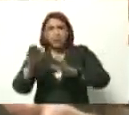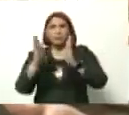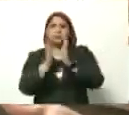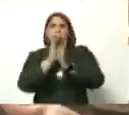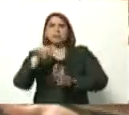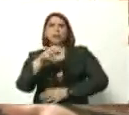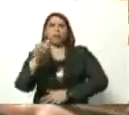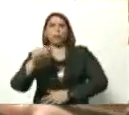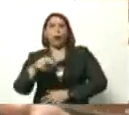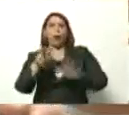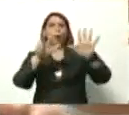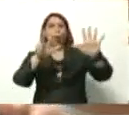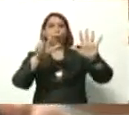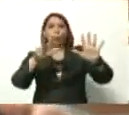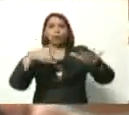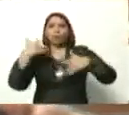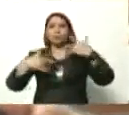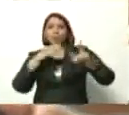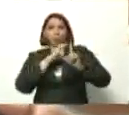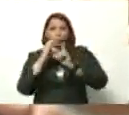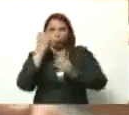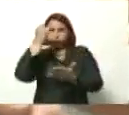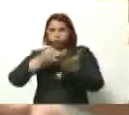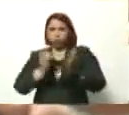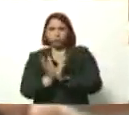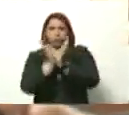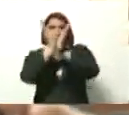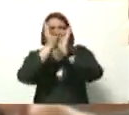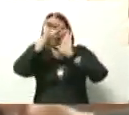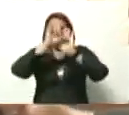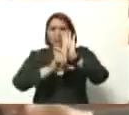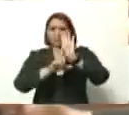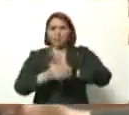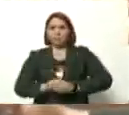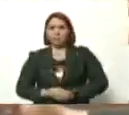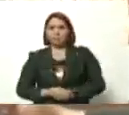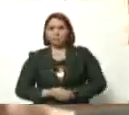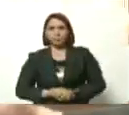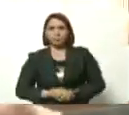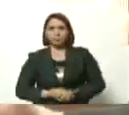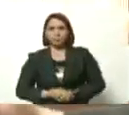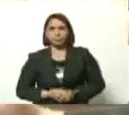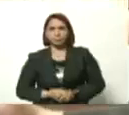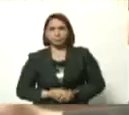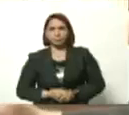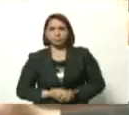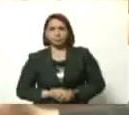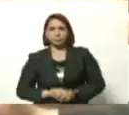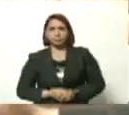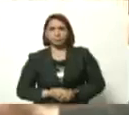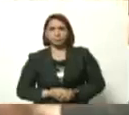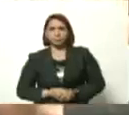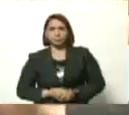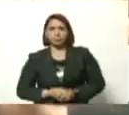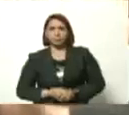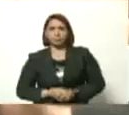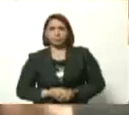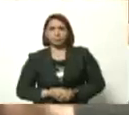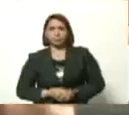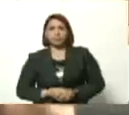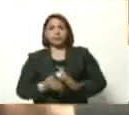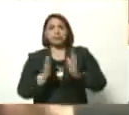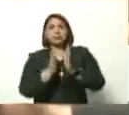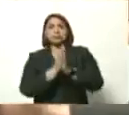8 manifestaciones culturales inscritas en la lista de la unesco en el caso de san